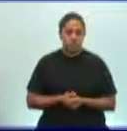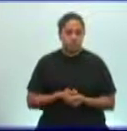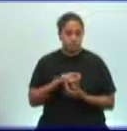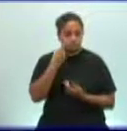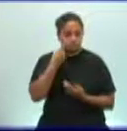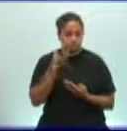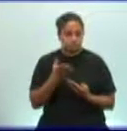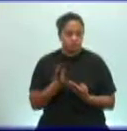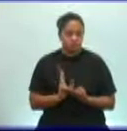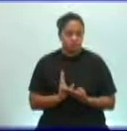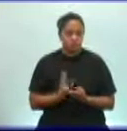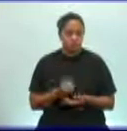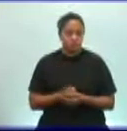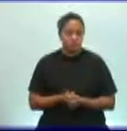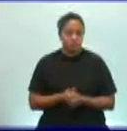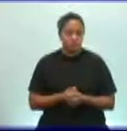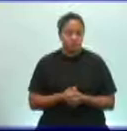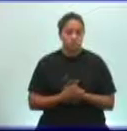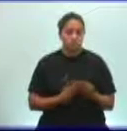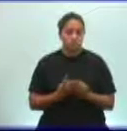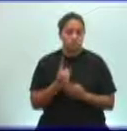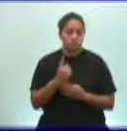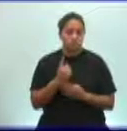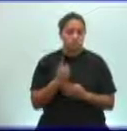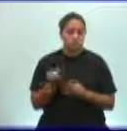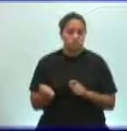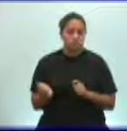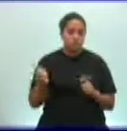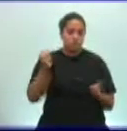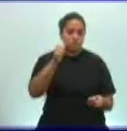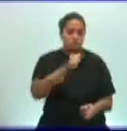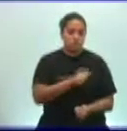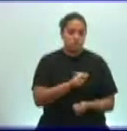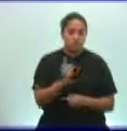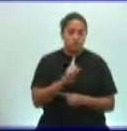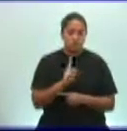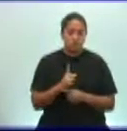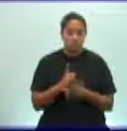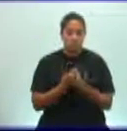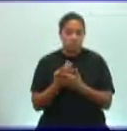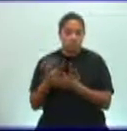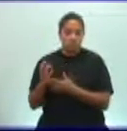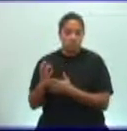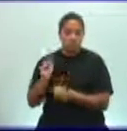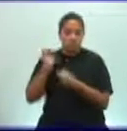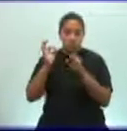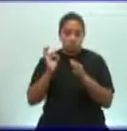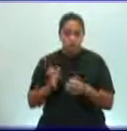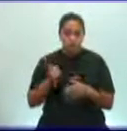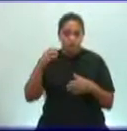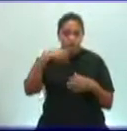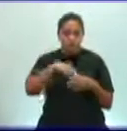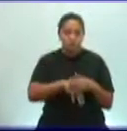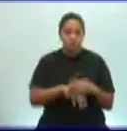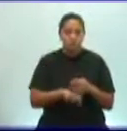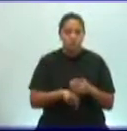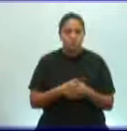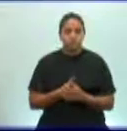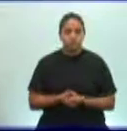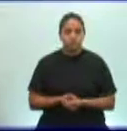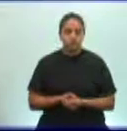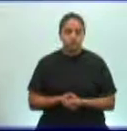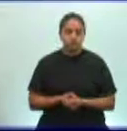y subirlos arriba y derramarlos no en el jardín, sino en el pozo mismo. Aquí tenemos destacadas las palabras